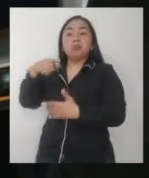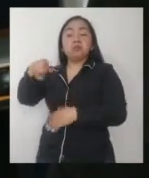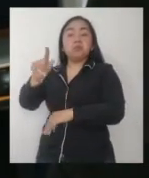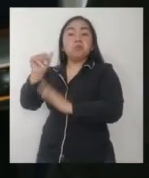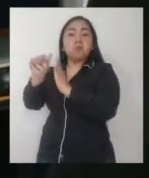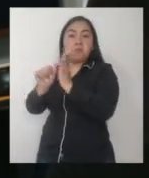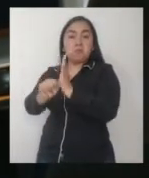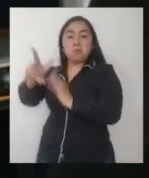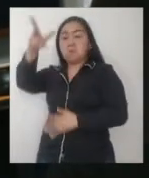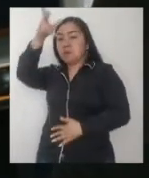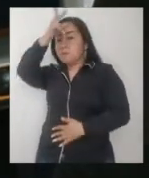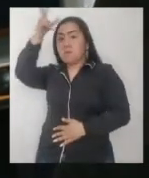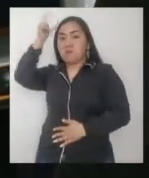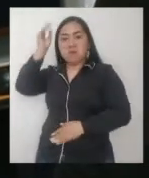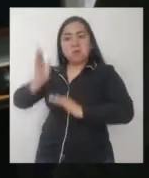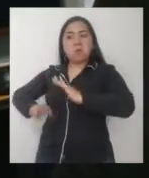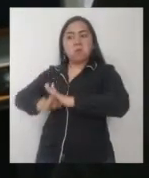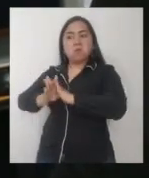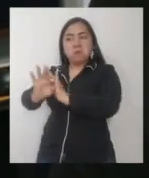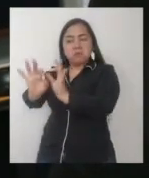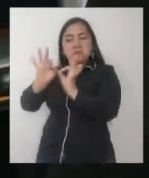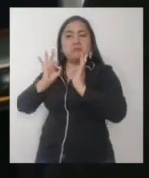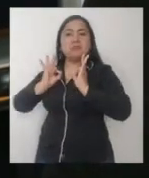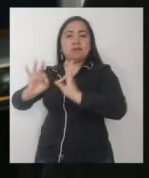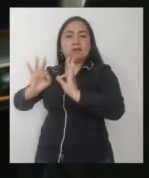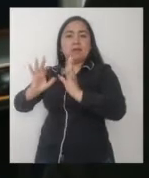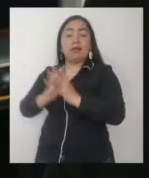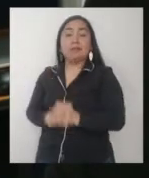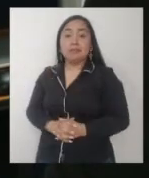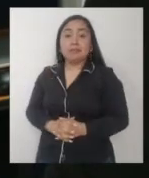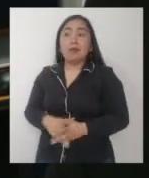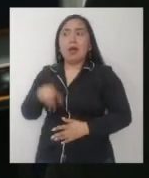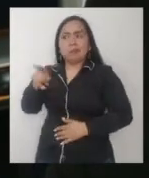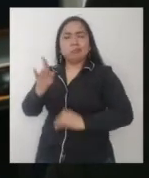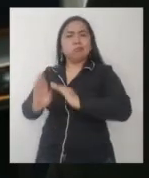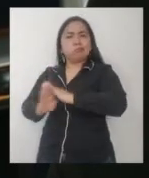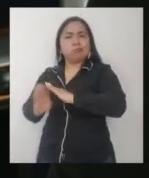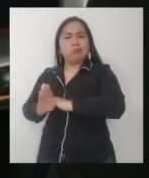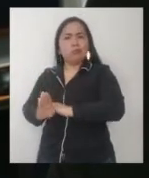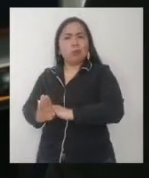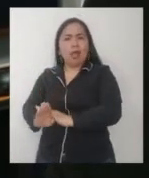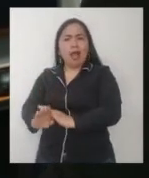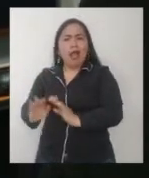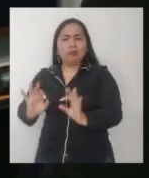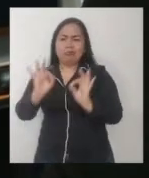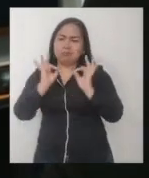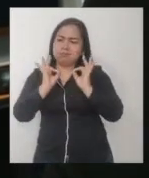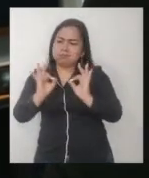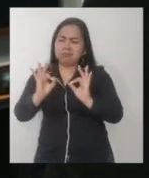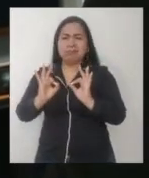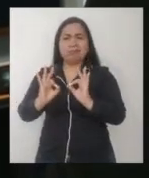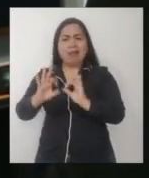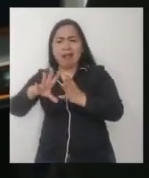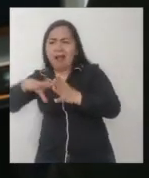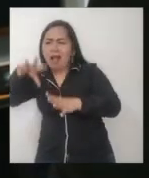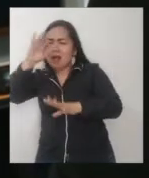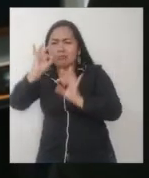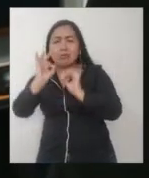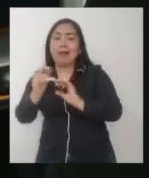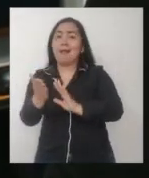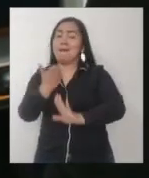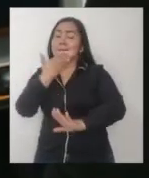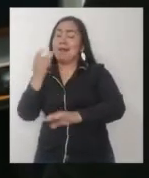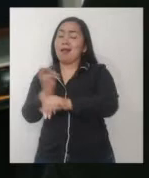programa de enfermería siga siendo de calidad, siga siendo también de eficiencia y siga siendo el